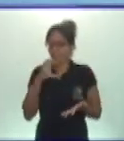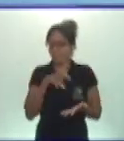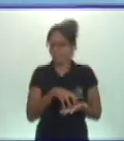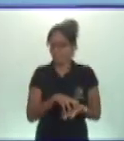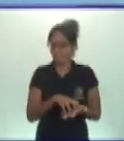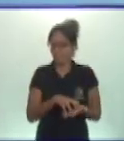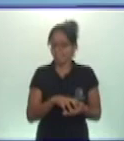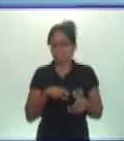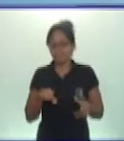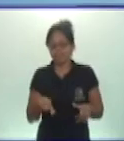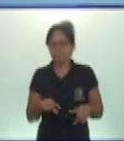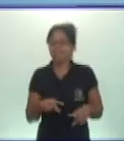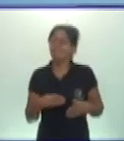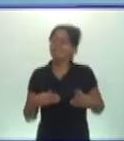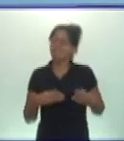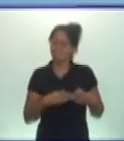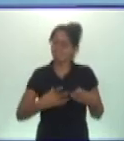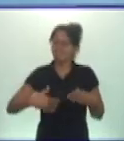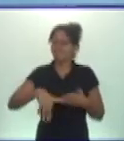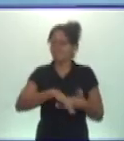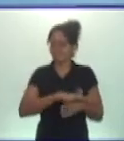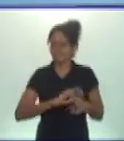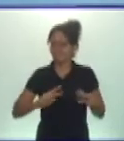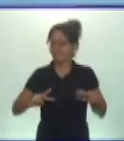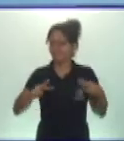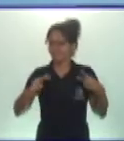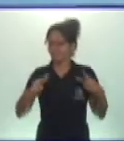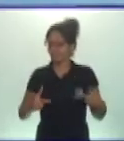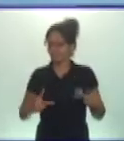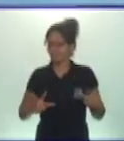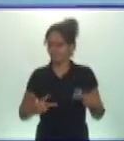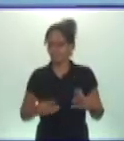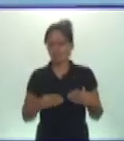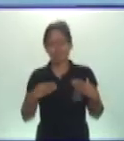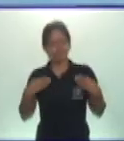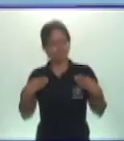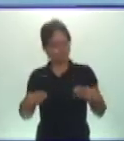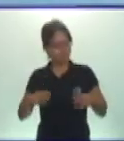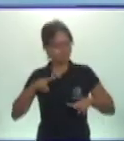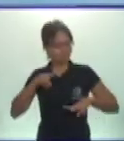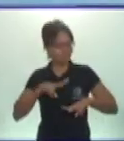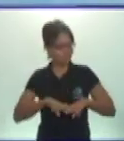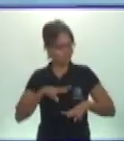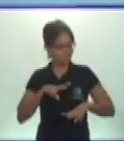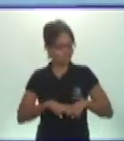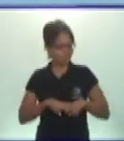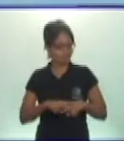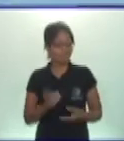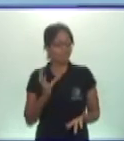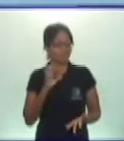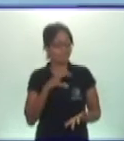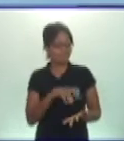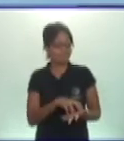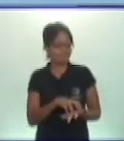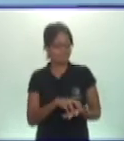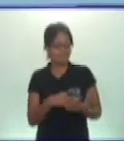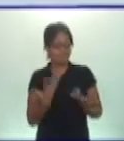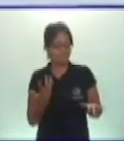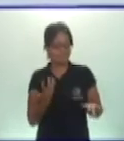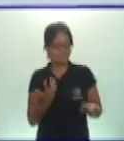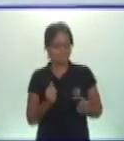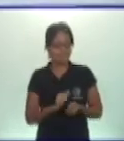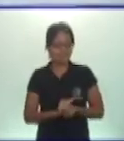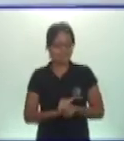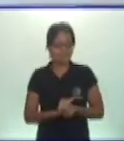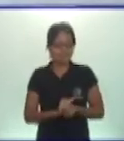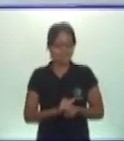nutricia. Así que la bahía vuelve a aparecer frente a La Habana como el lugar que pareciera estar destinado a